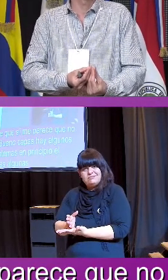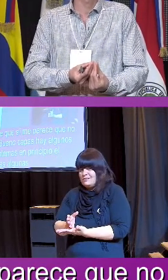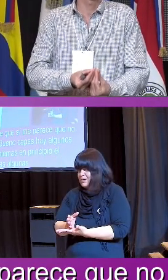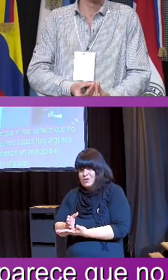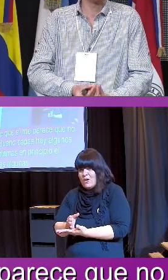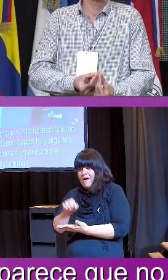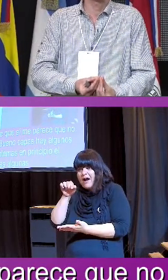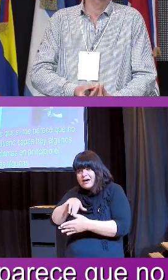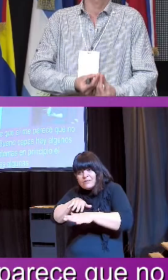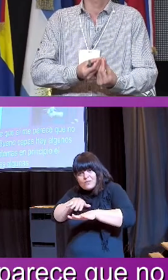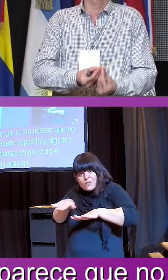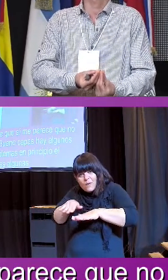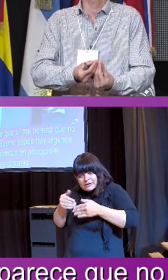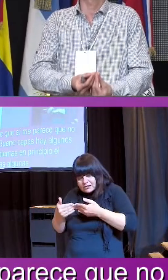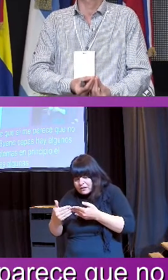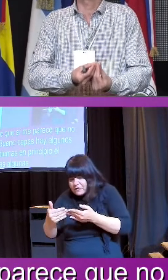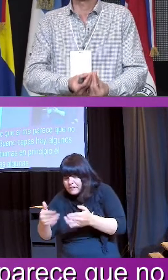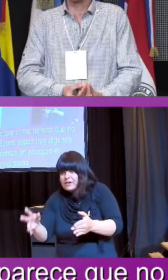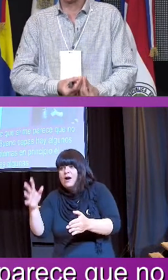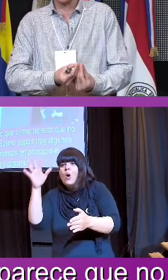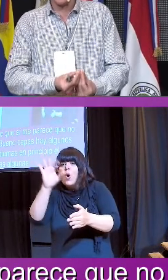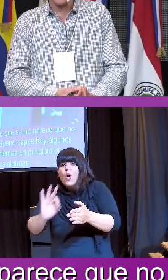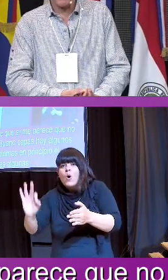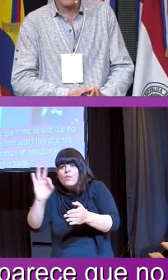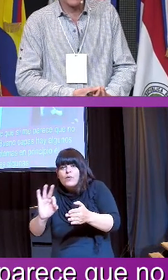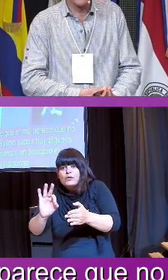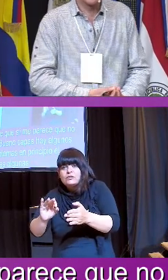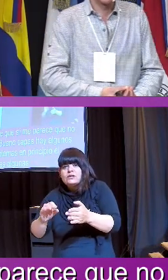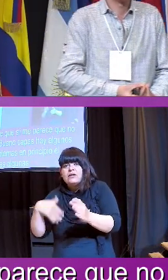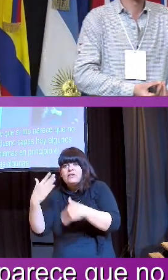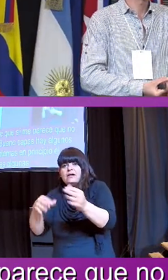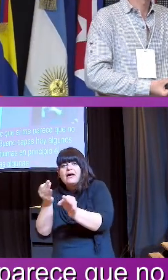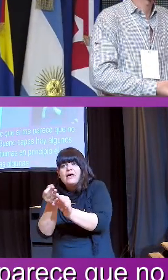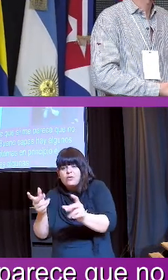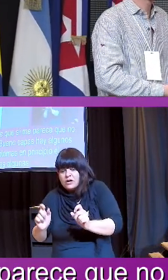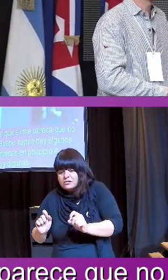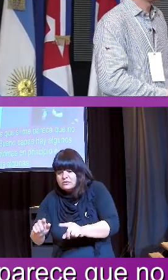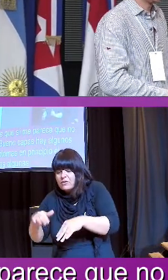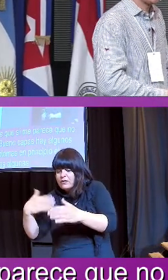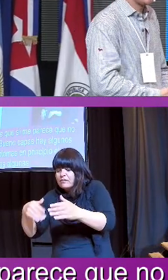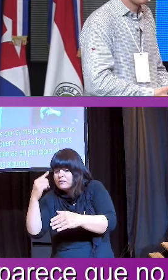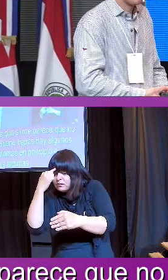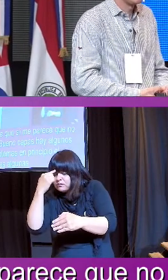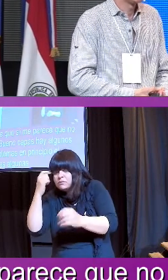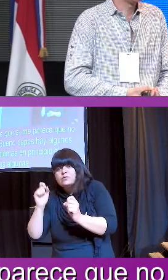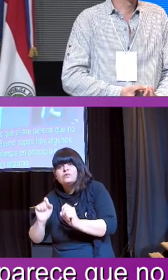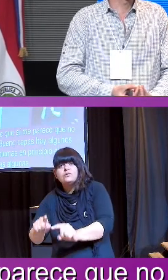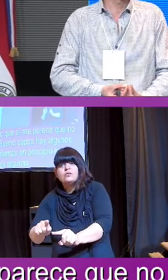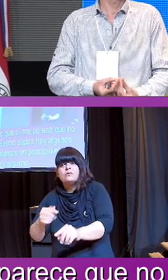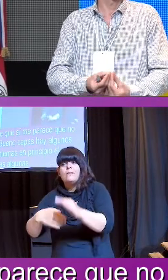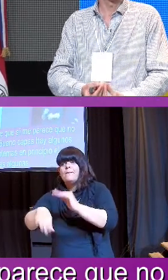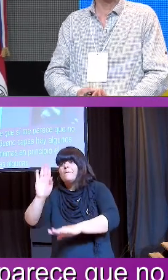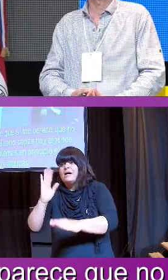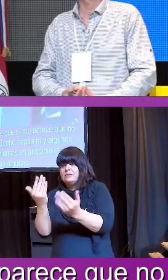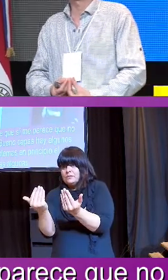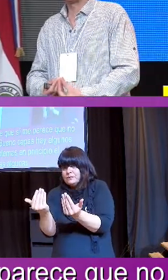la oportunidad hacia tener los apoyos necesarios para desarrollar el potencial, ¿sí? Entonces, si eso